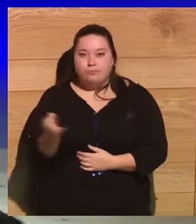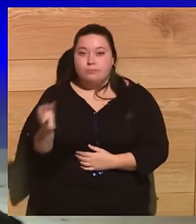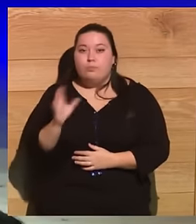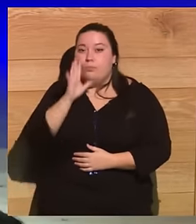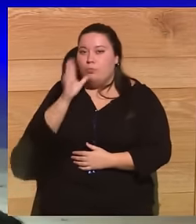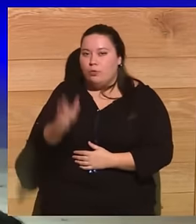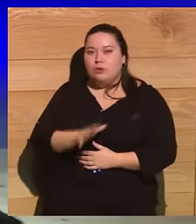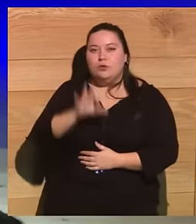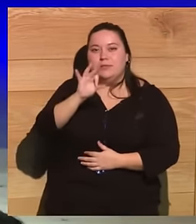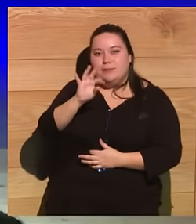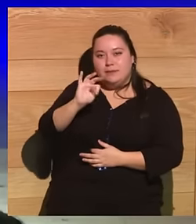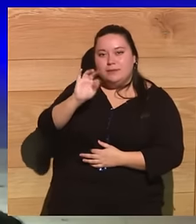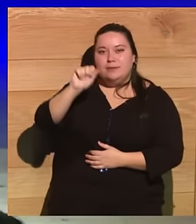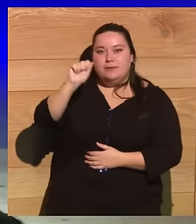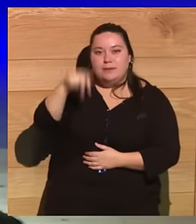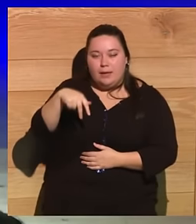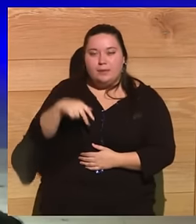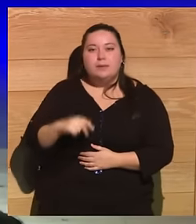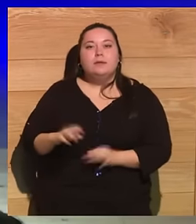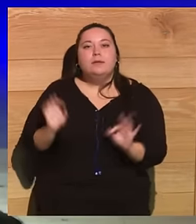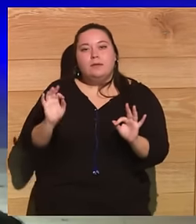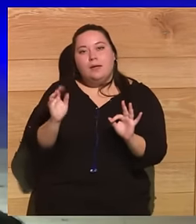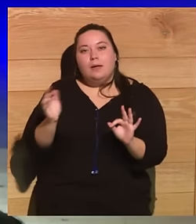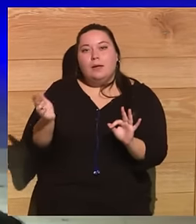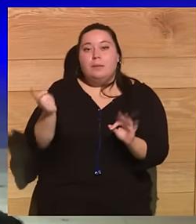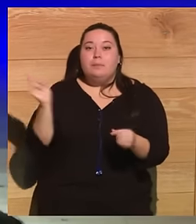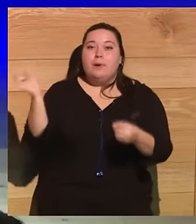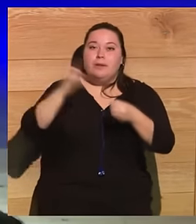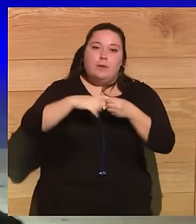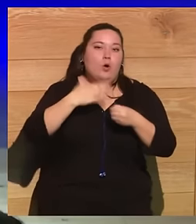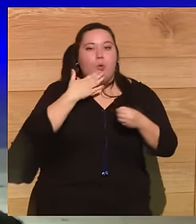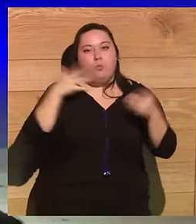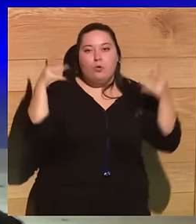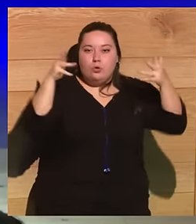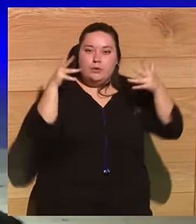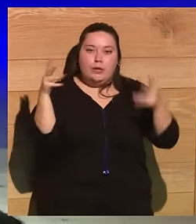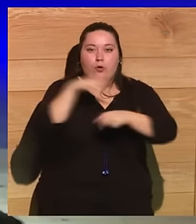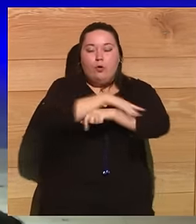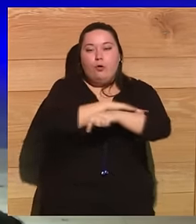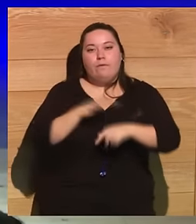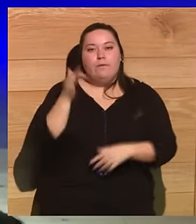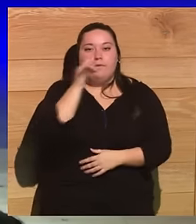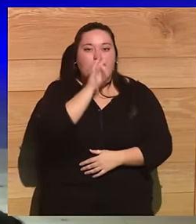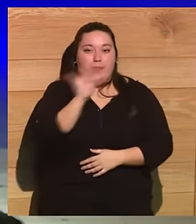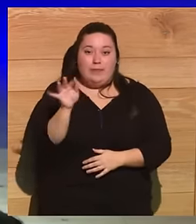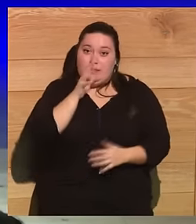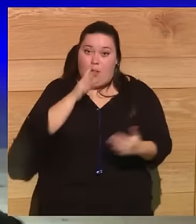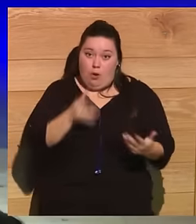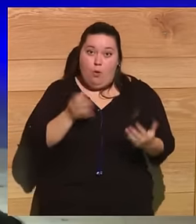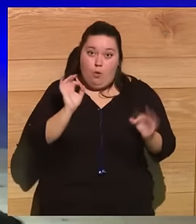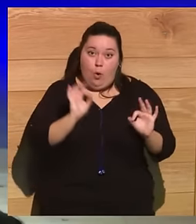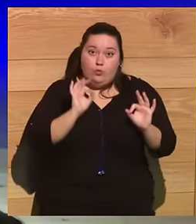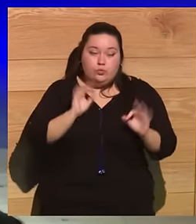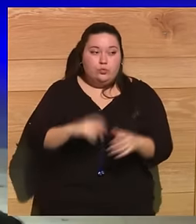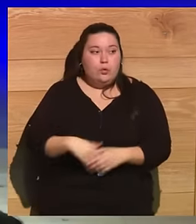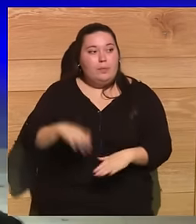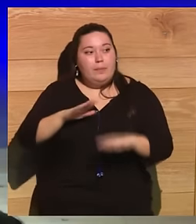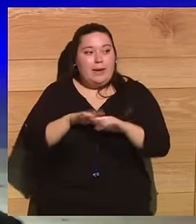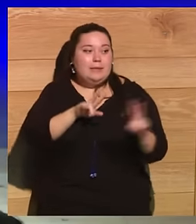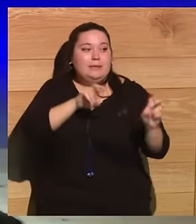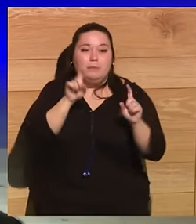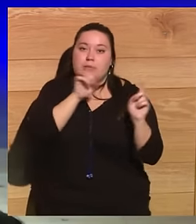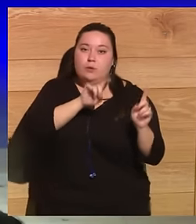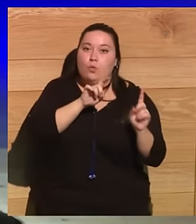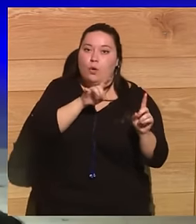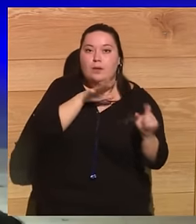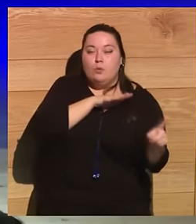Stan participa como consejero del gobierno francés en este momento para modificar los sistemas educativos,